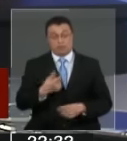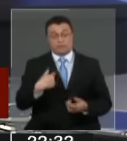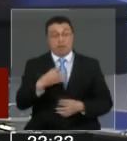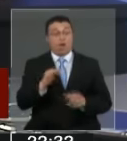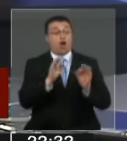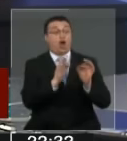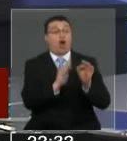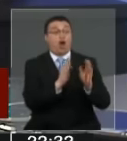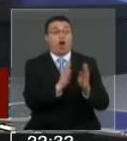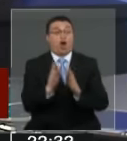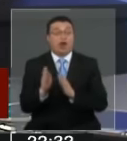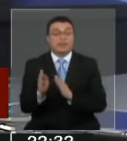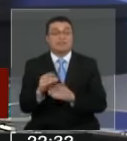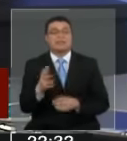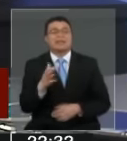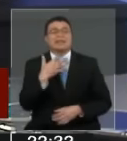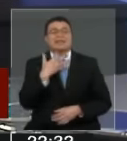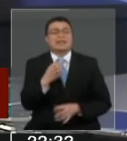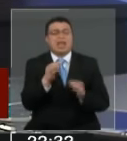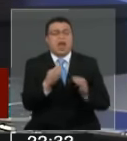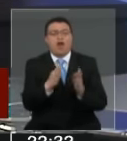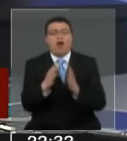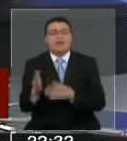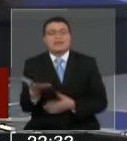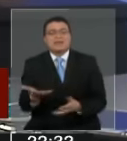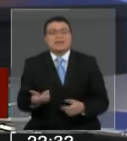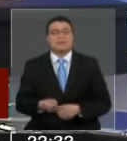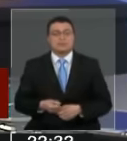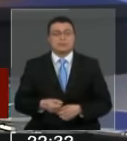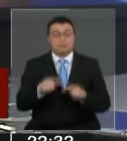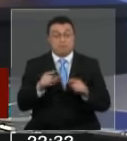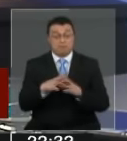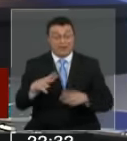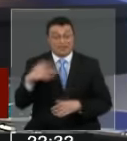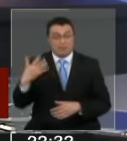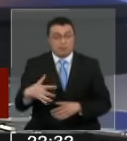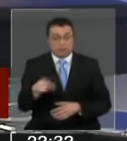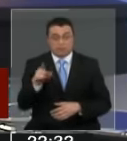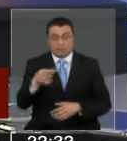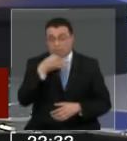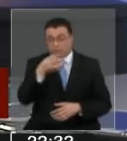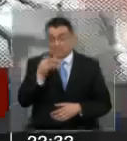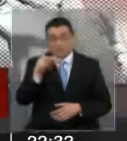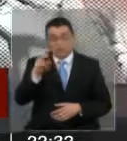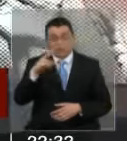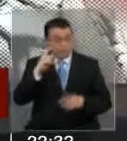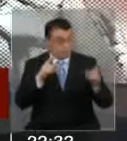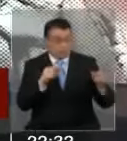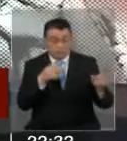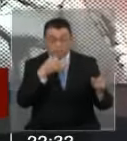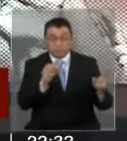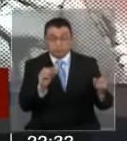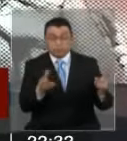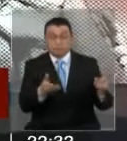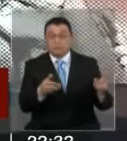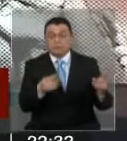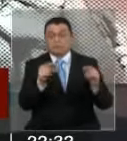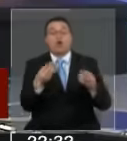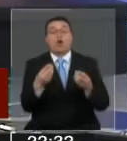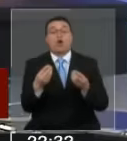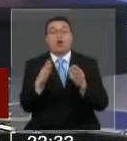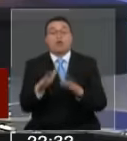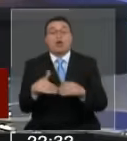orden, ¿de qué orden hablamos? Yo creo que lo más importante es lo que hablaba Daniel hace poco. ¿Cómo le entregamos